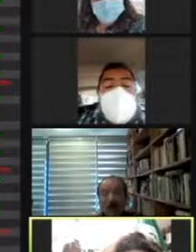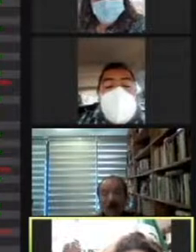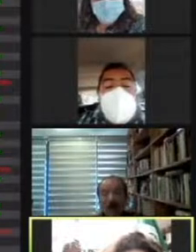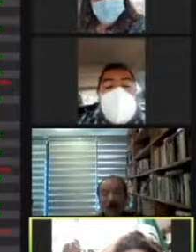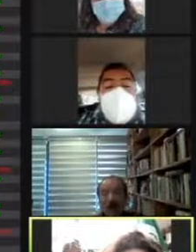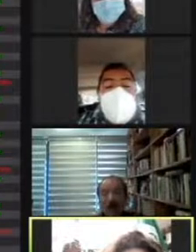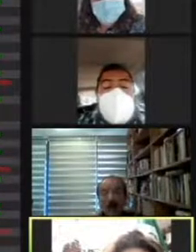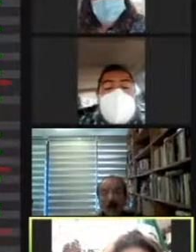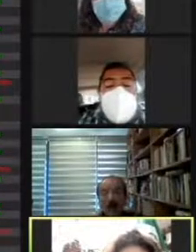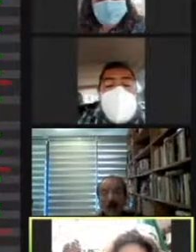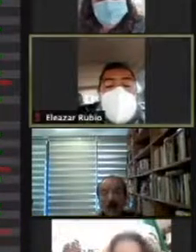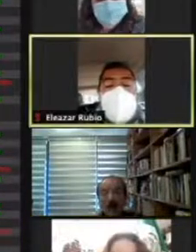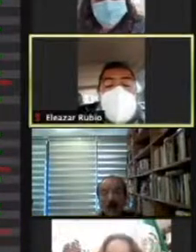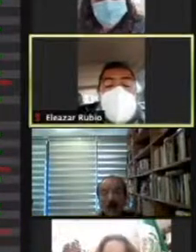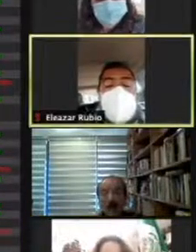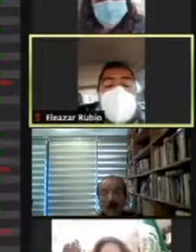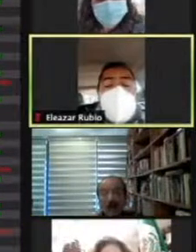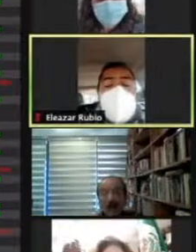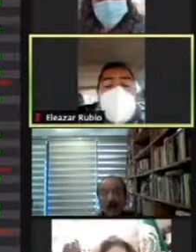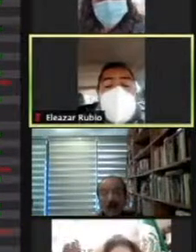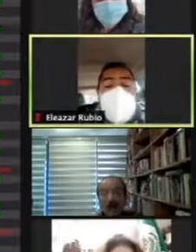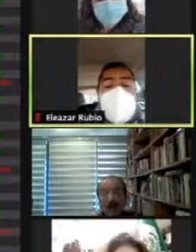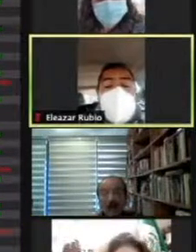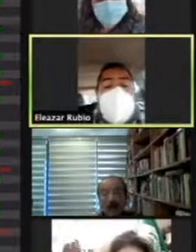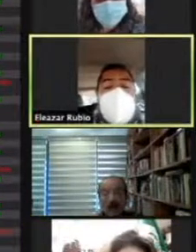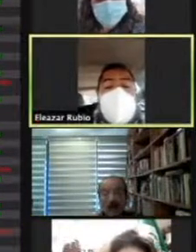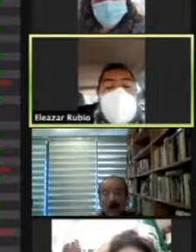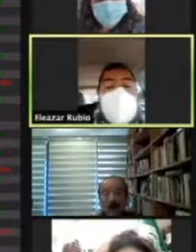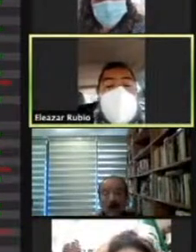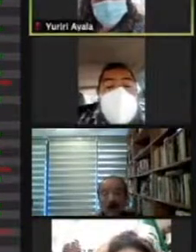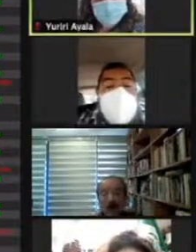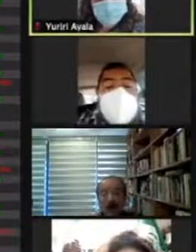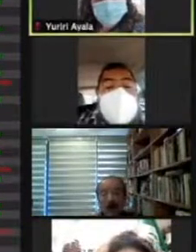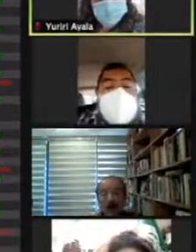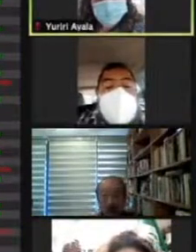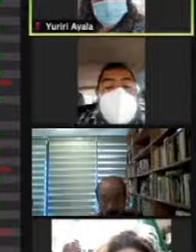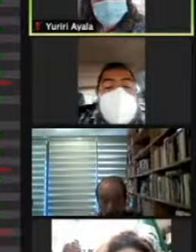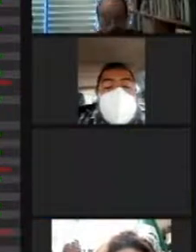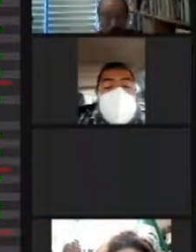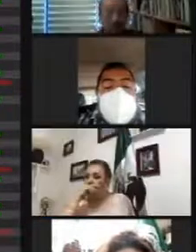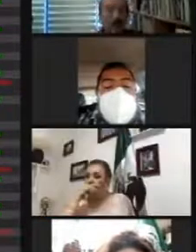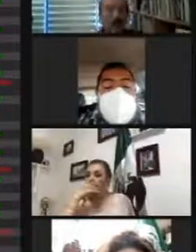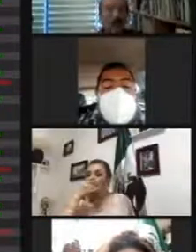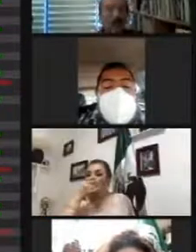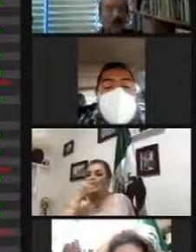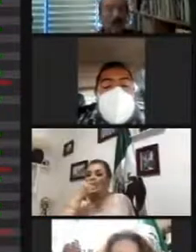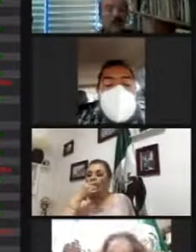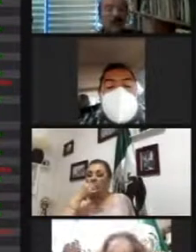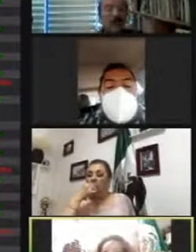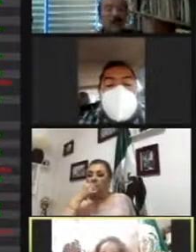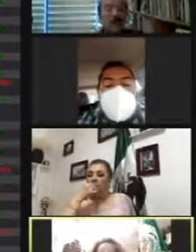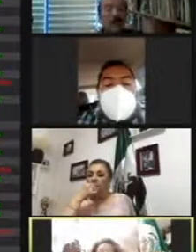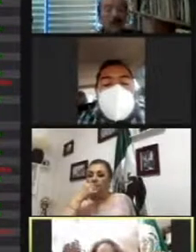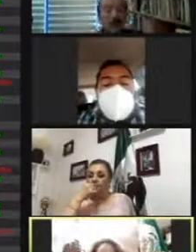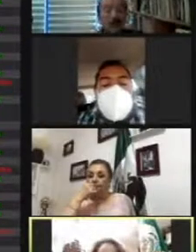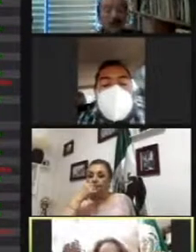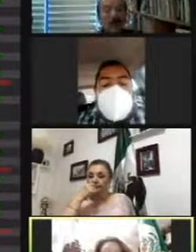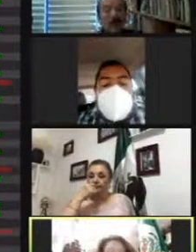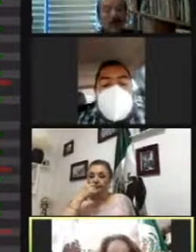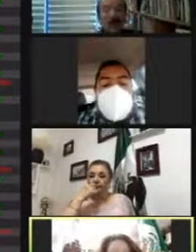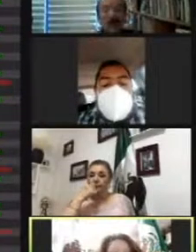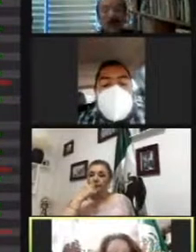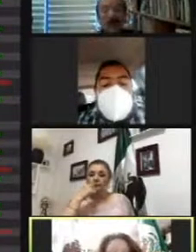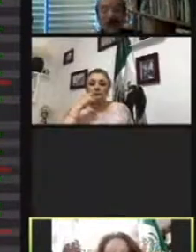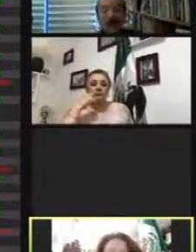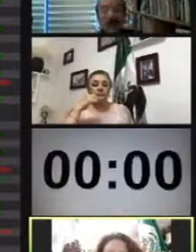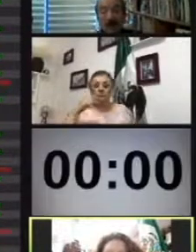Gracias. Gracias. A favor, si es tan amable. Gracias, queda registrado su voto. Diputada Chavira,